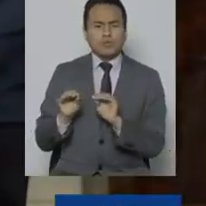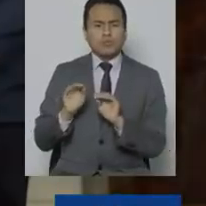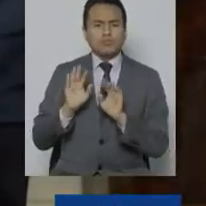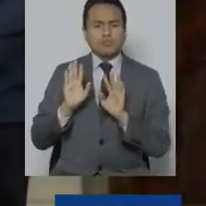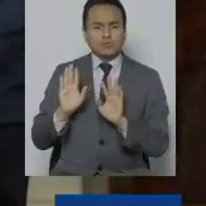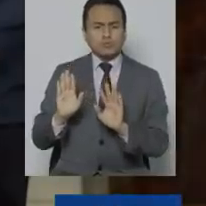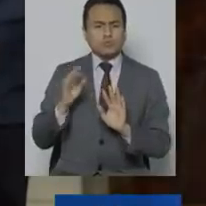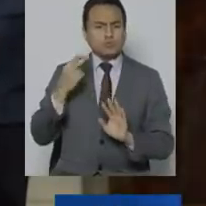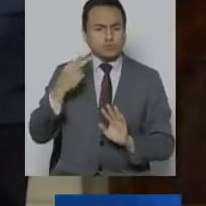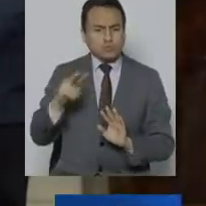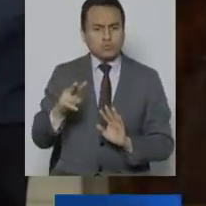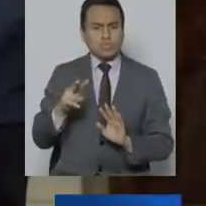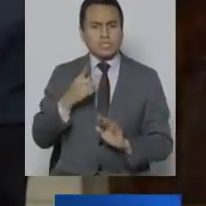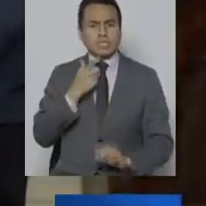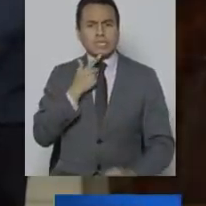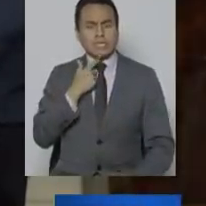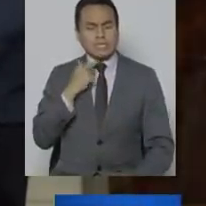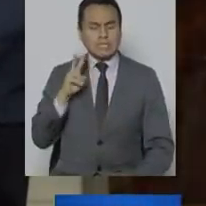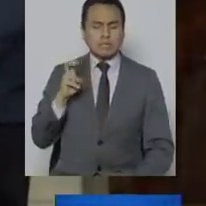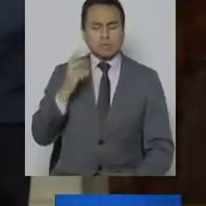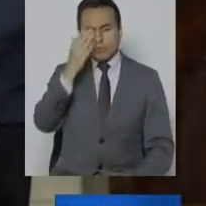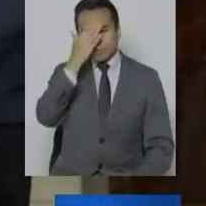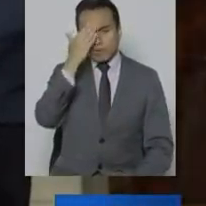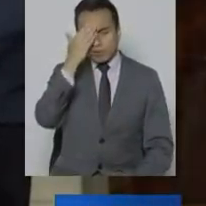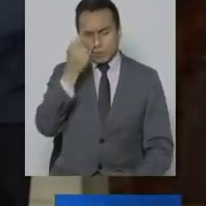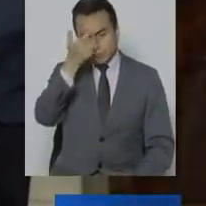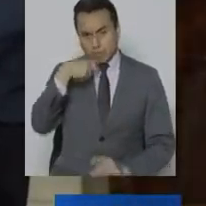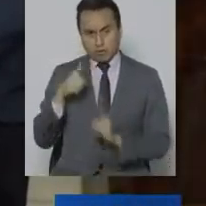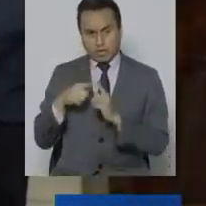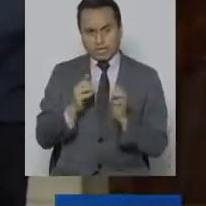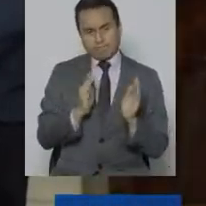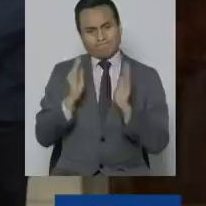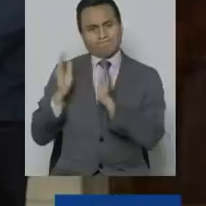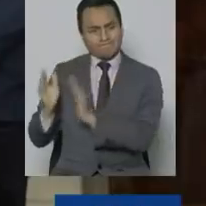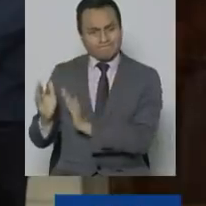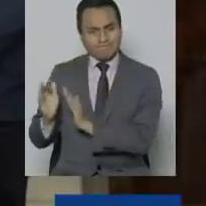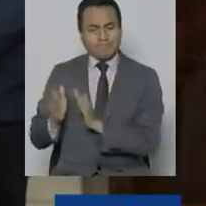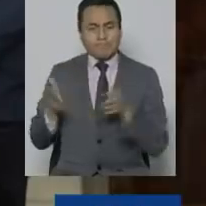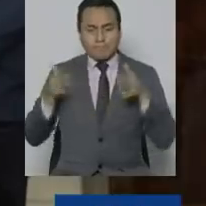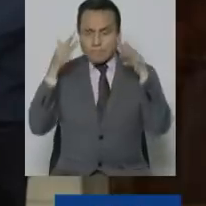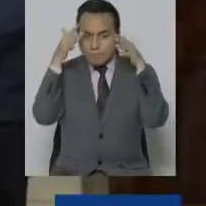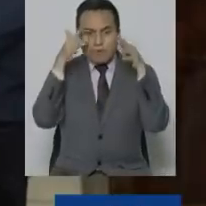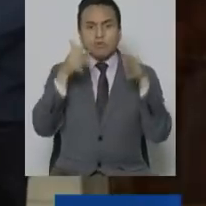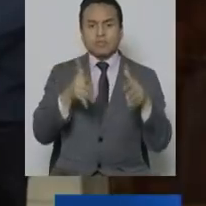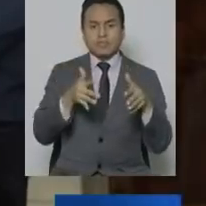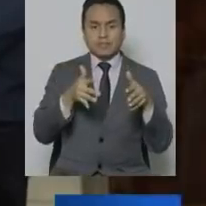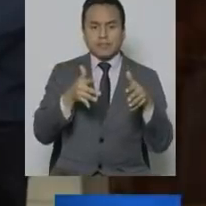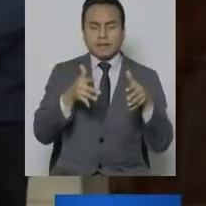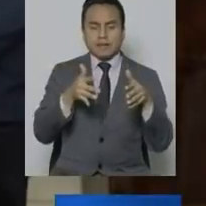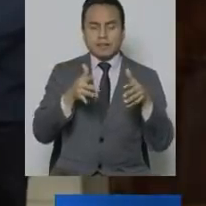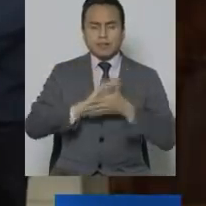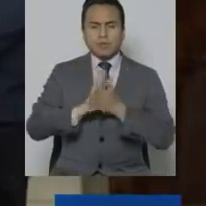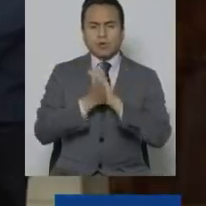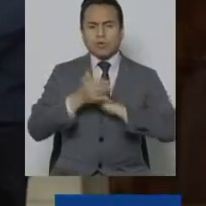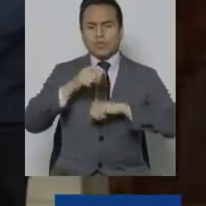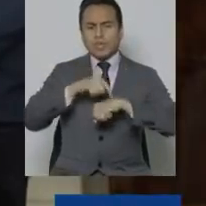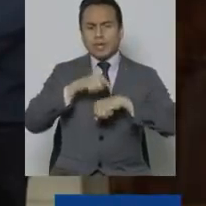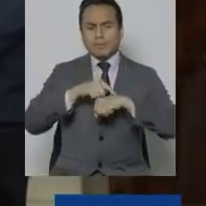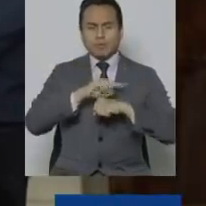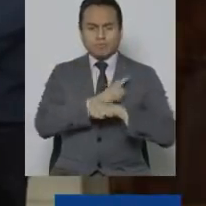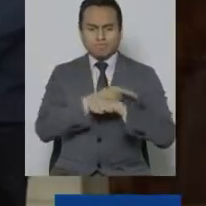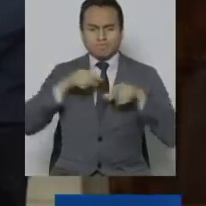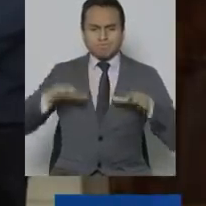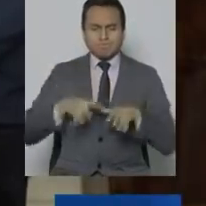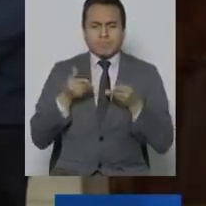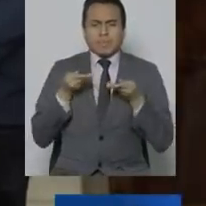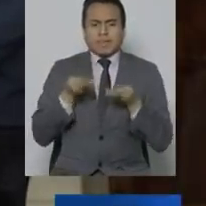sus legítimos intereses y preocupaciones personales para concentrar todo su tiempo y energía